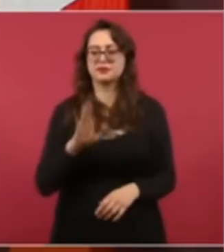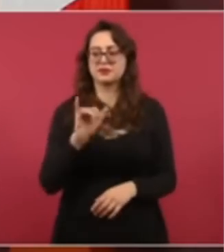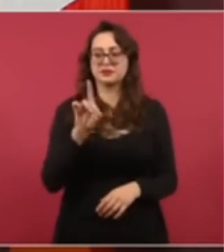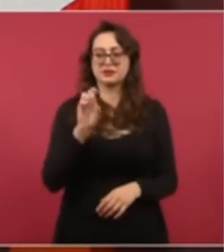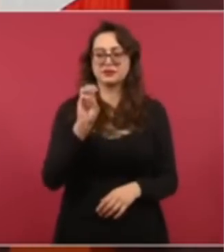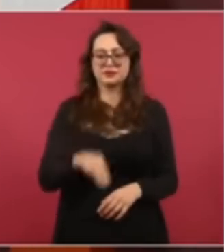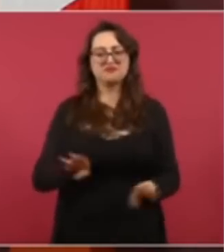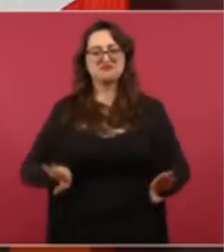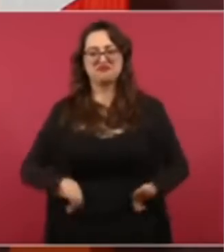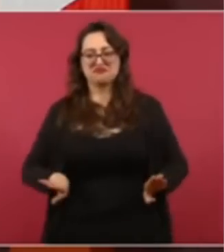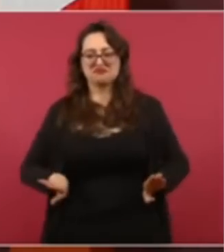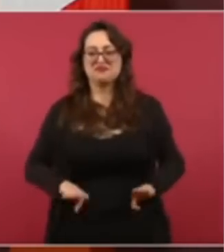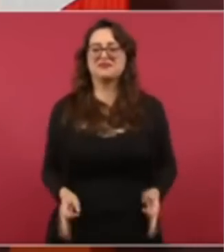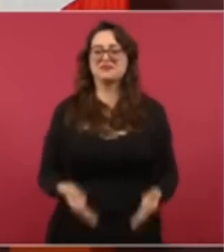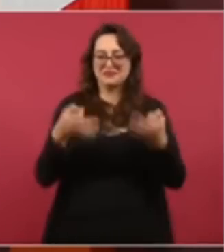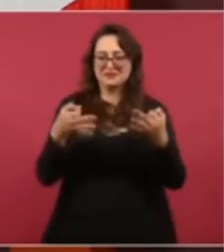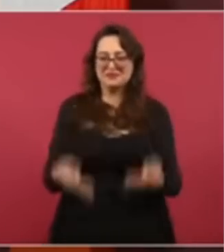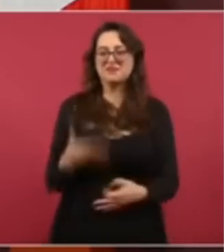mucho, muy bien, muy respetuoso